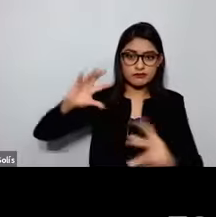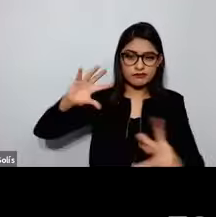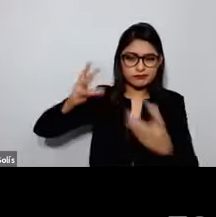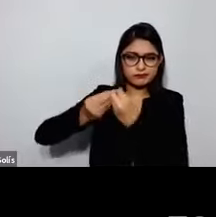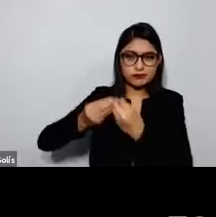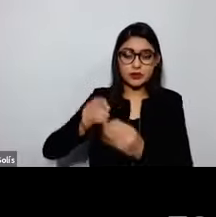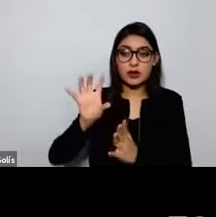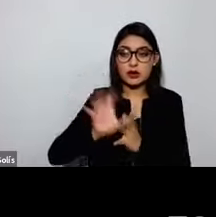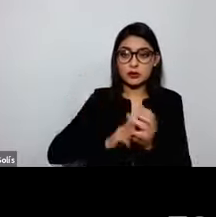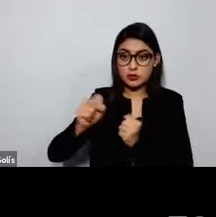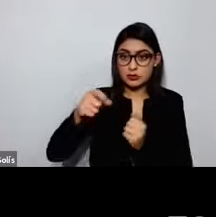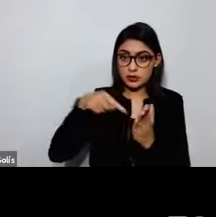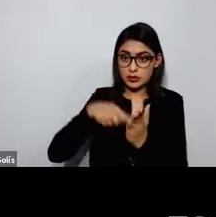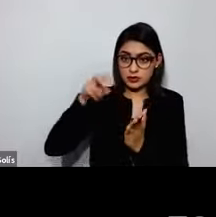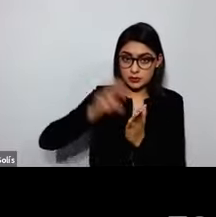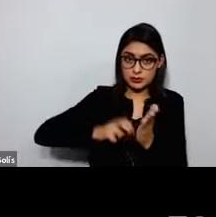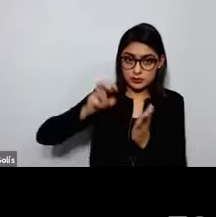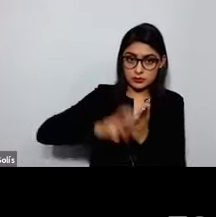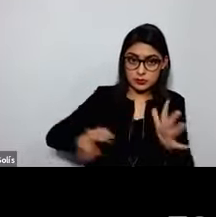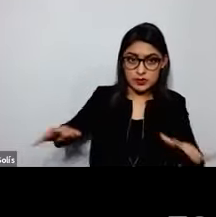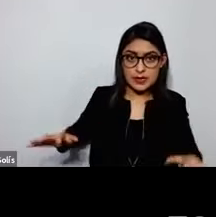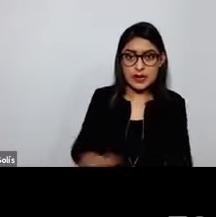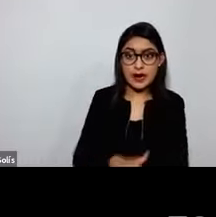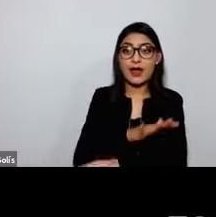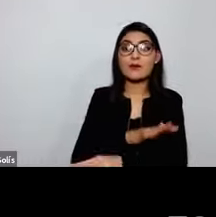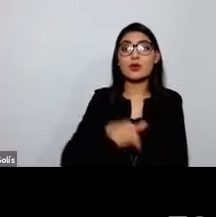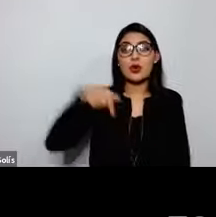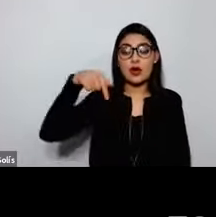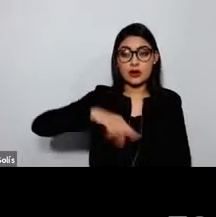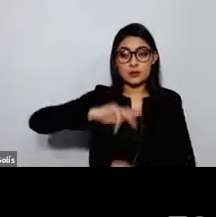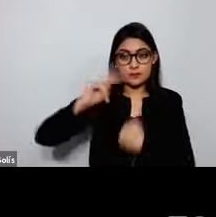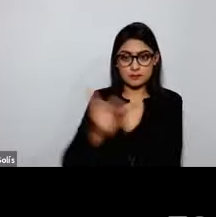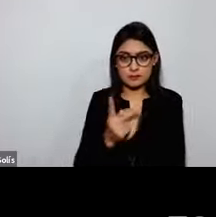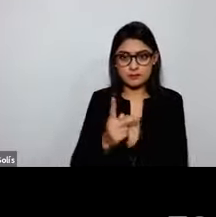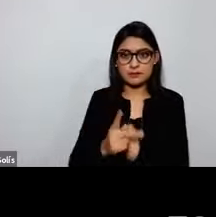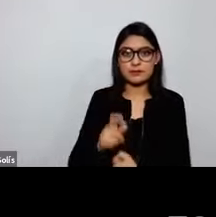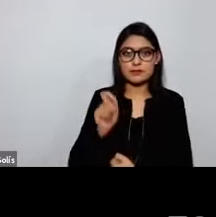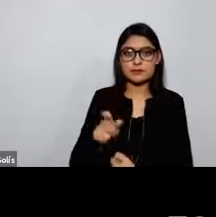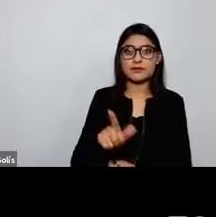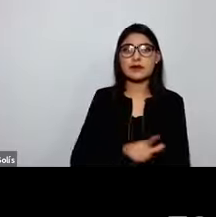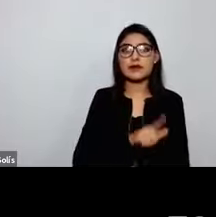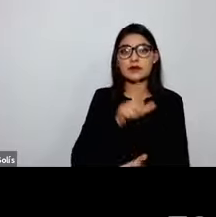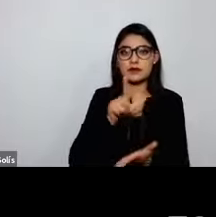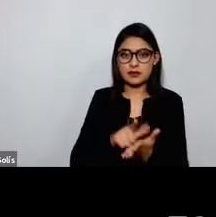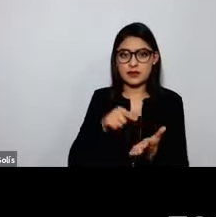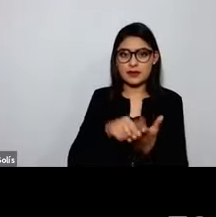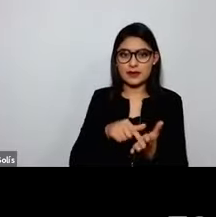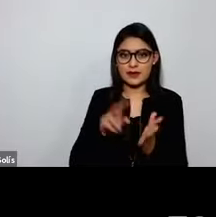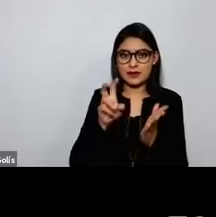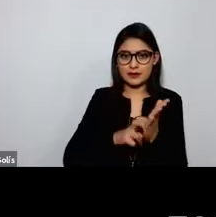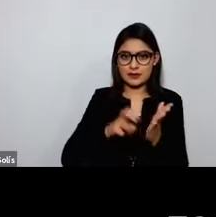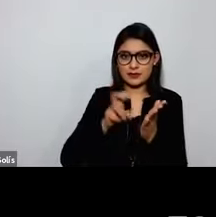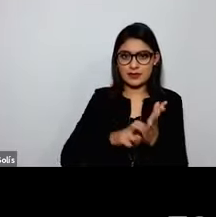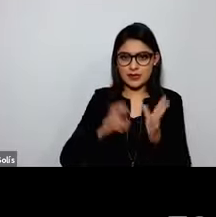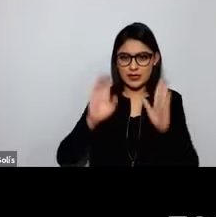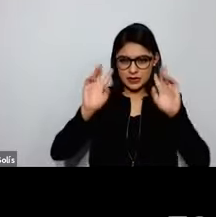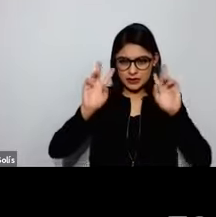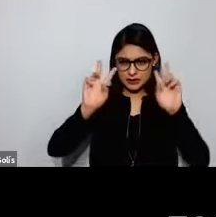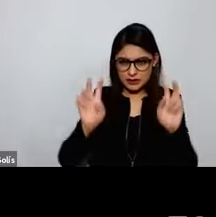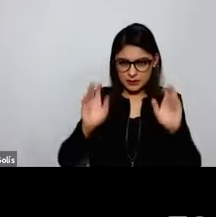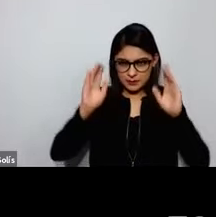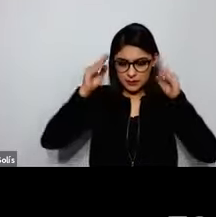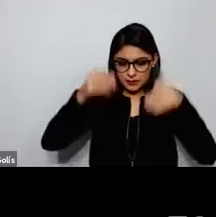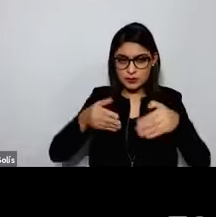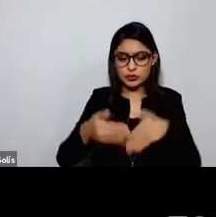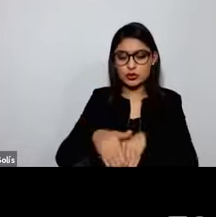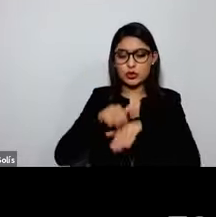cambio que tuvo gran trascendencia en nuestro país, que fue la gran reforma en materia de derechos humanos. Hay